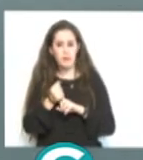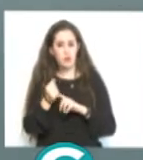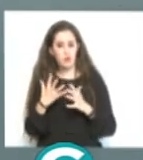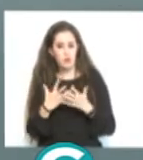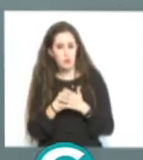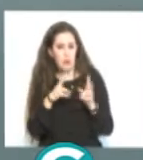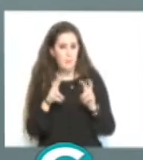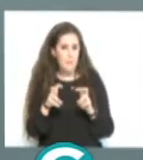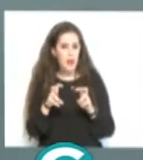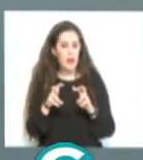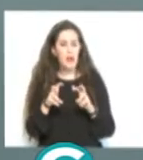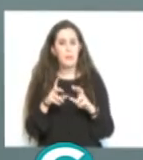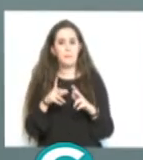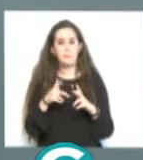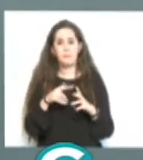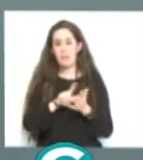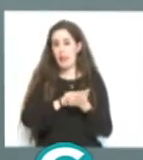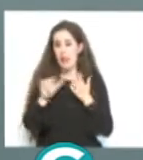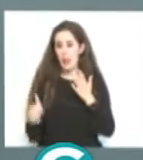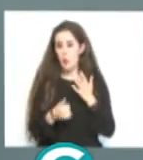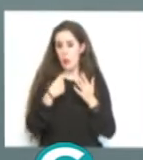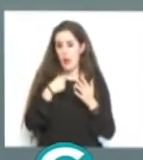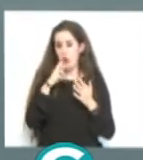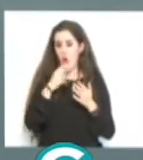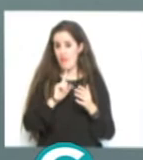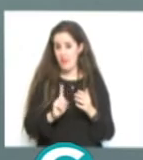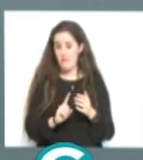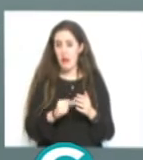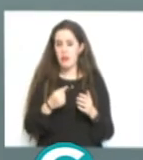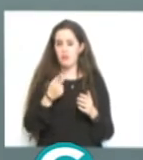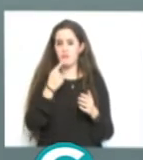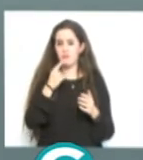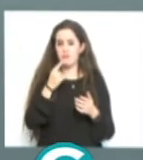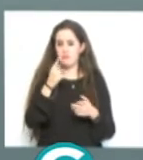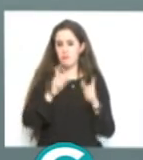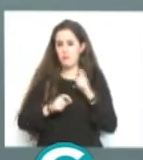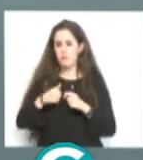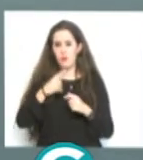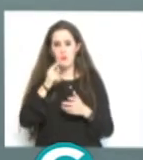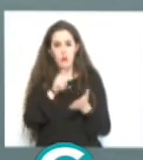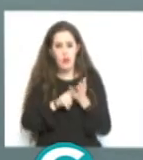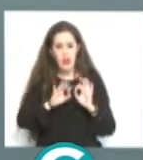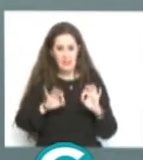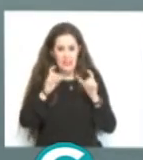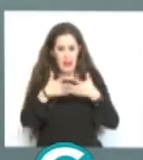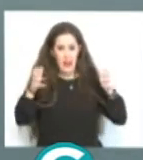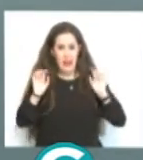todo lo que es el lenguaje no verbal. Son niños muy pragmáticos, muy literales,